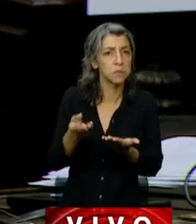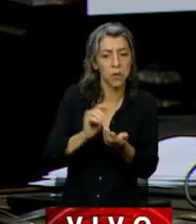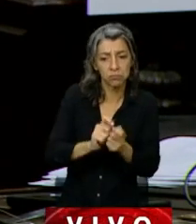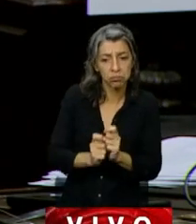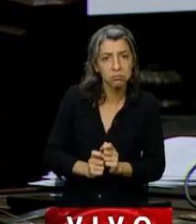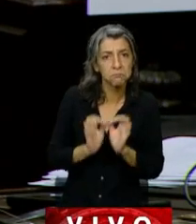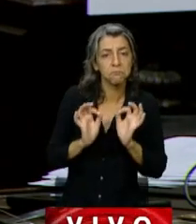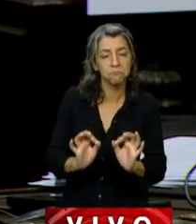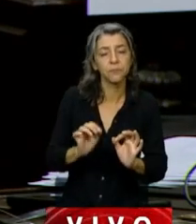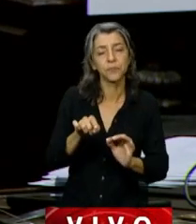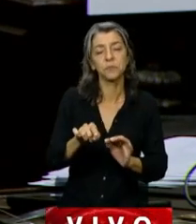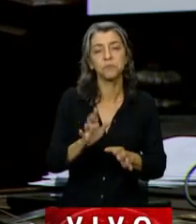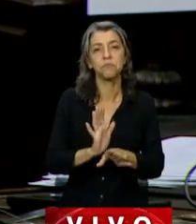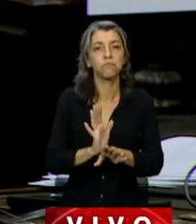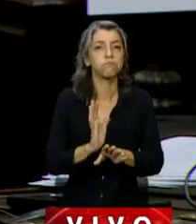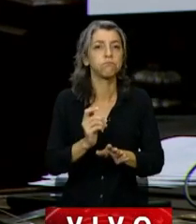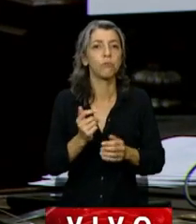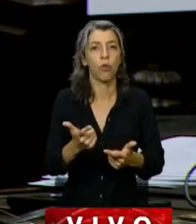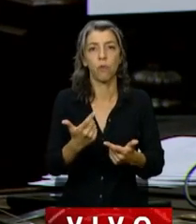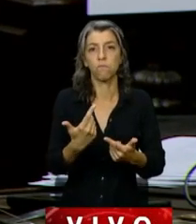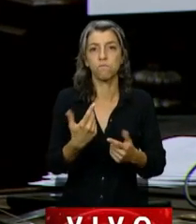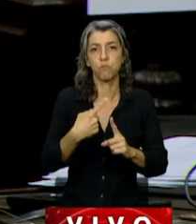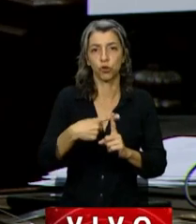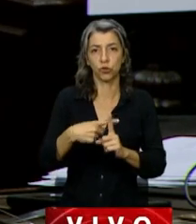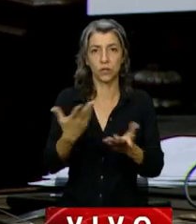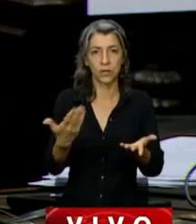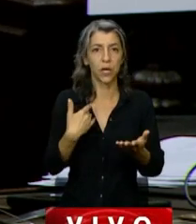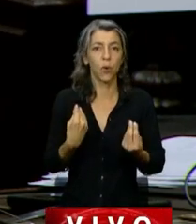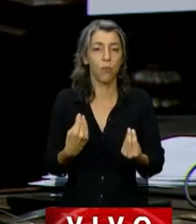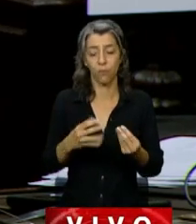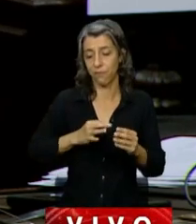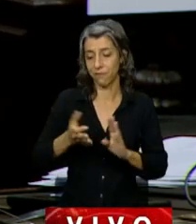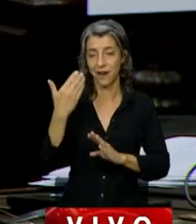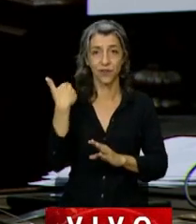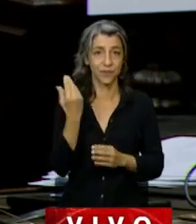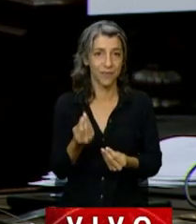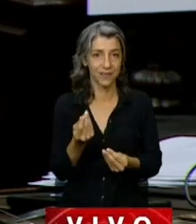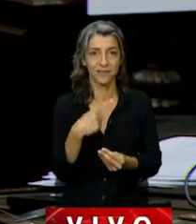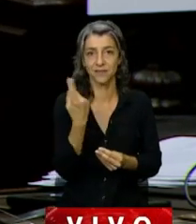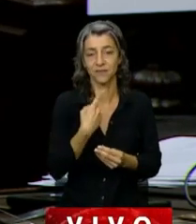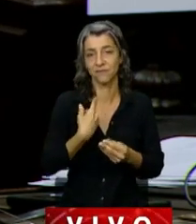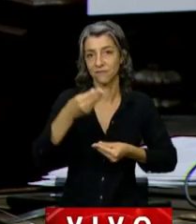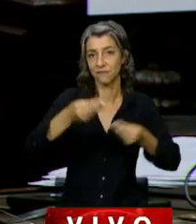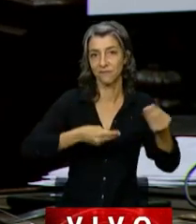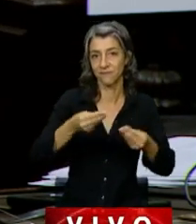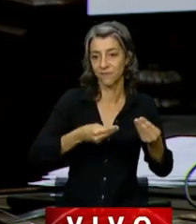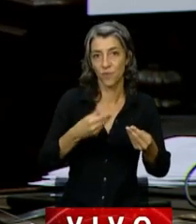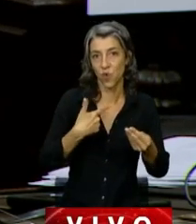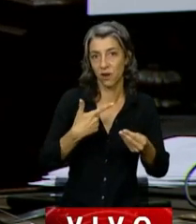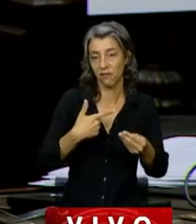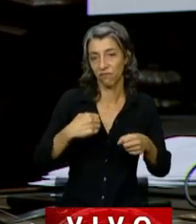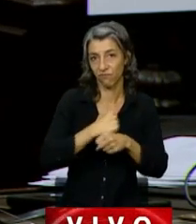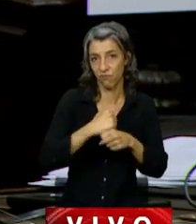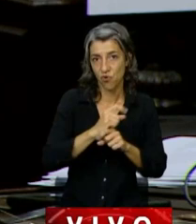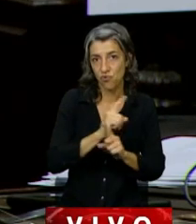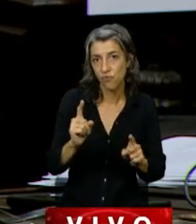de revertir el desastre que fue el año pasado, donde nos quedamos sin poder aprobar un presupuesto, con lo